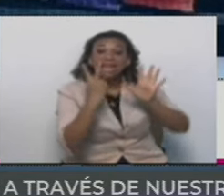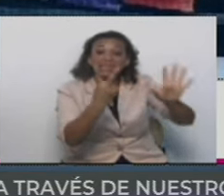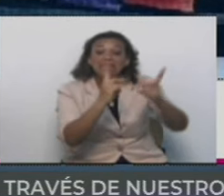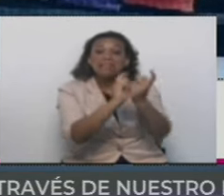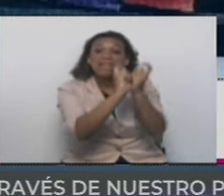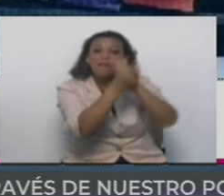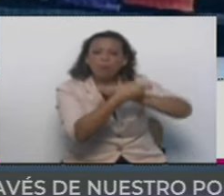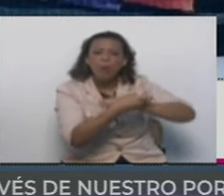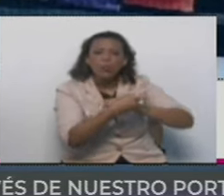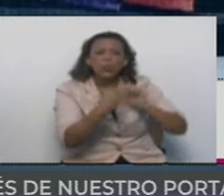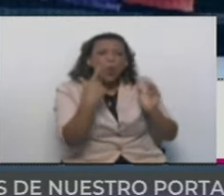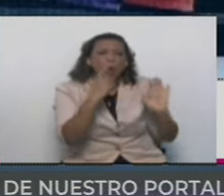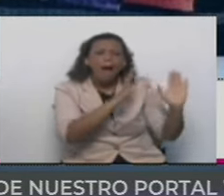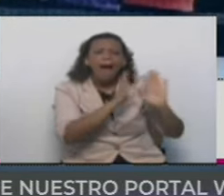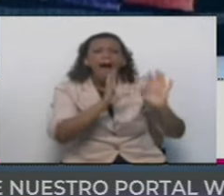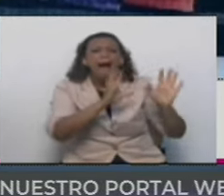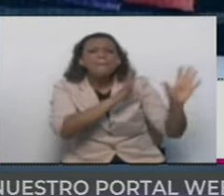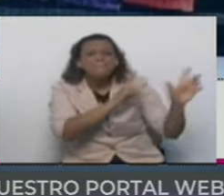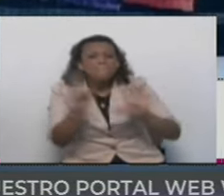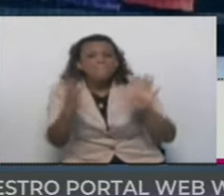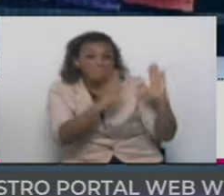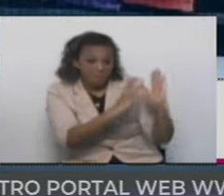¿De dónde salió el plan de la 7T?